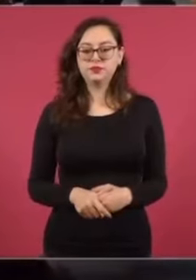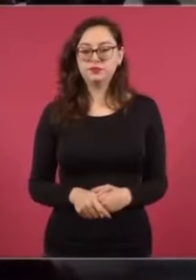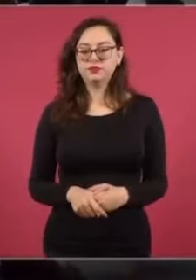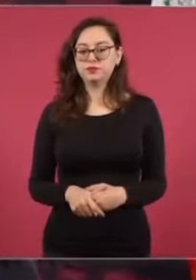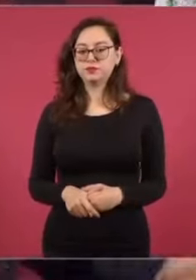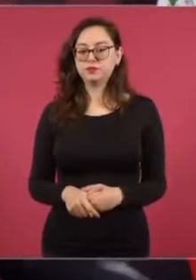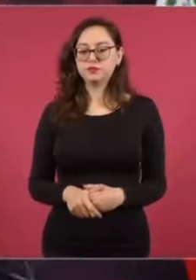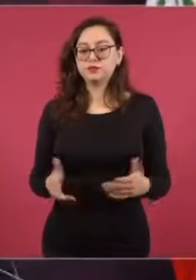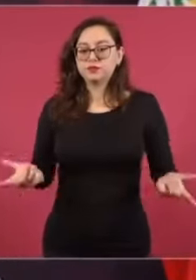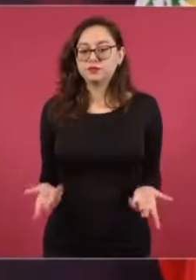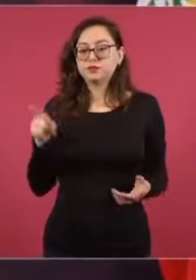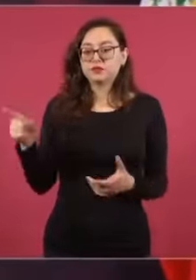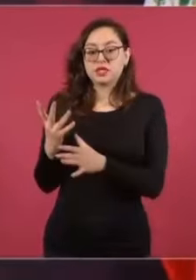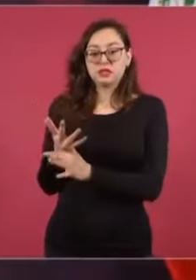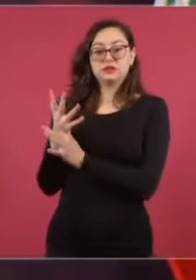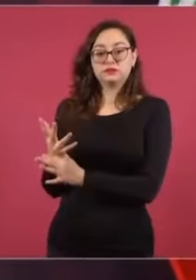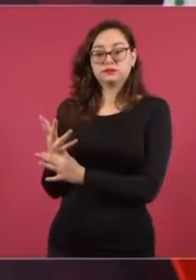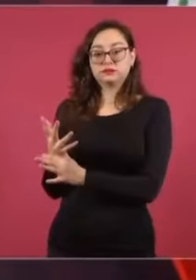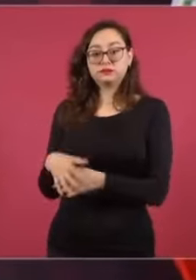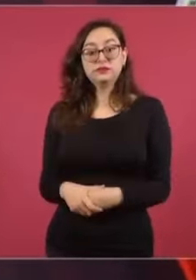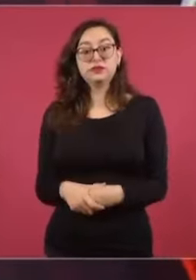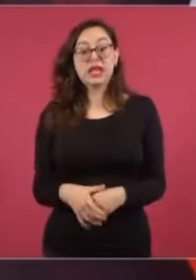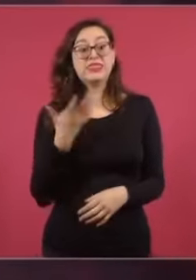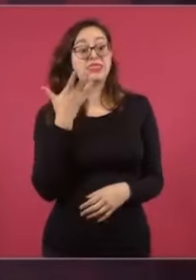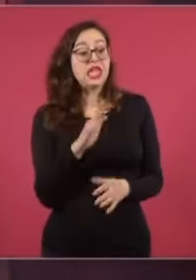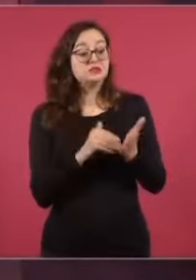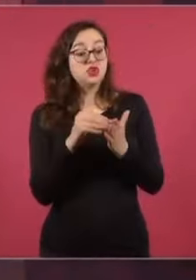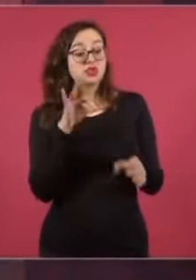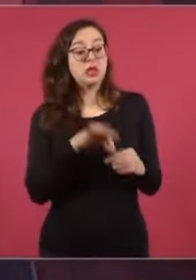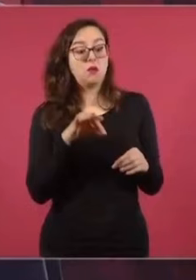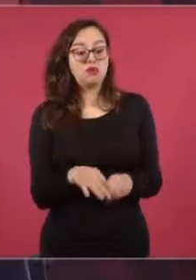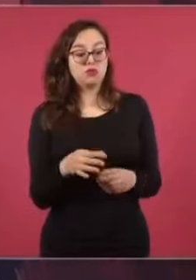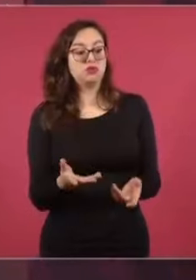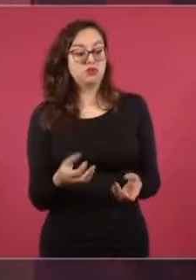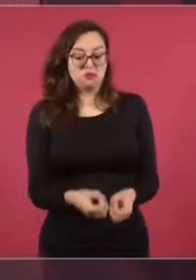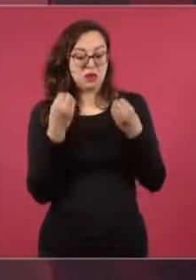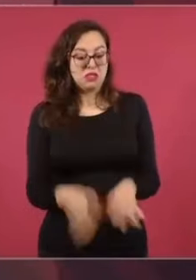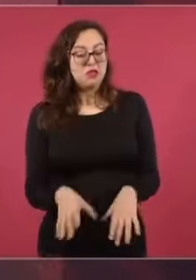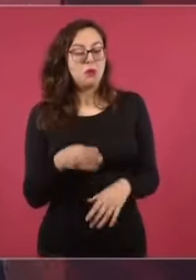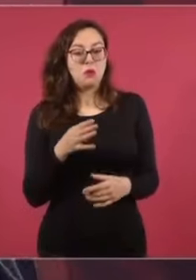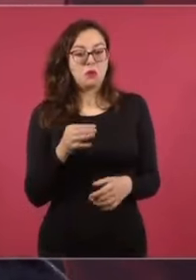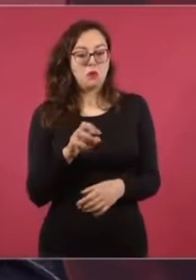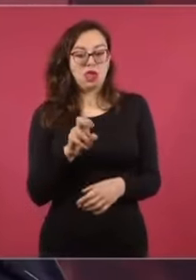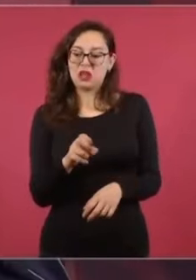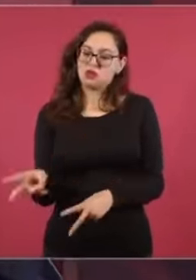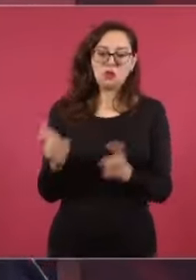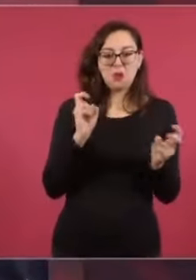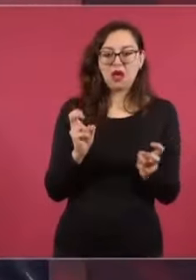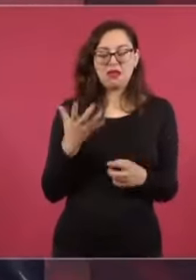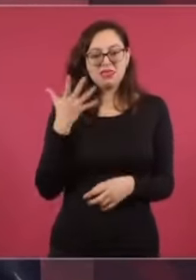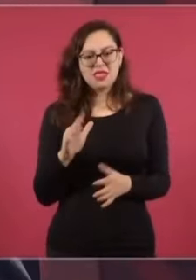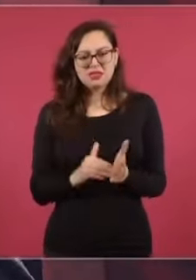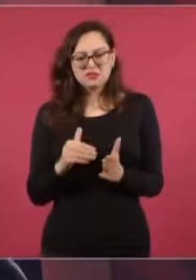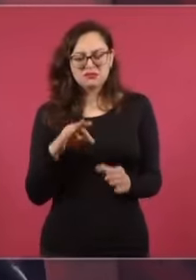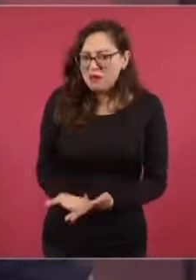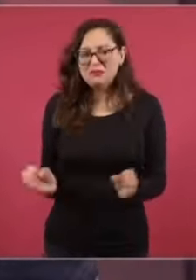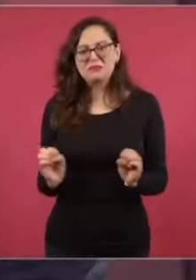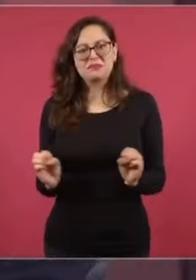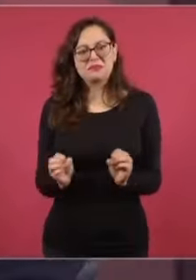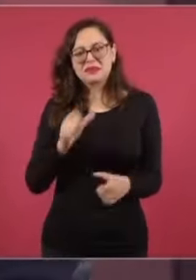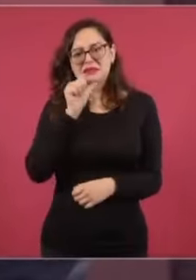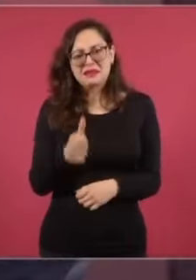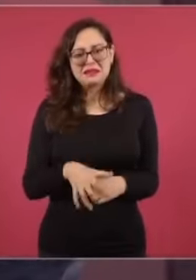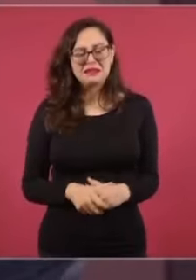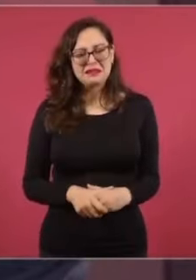dicen, nos están robando 10 millones de votos. Apúntele bien. ¿Dónde están las pruebas? Y